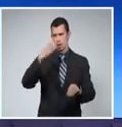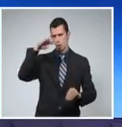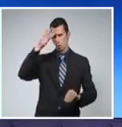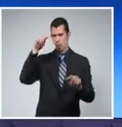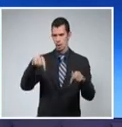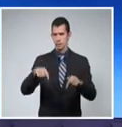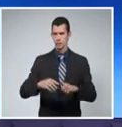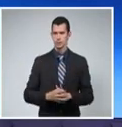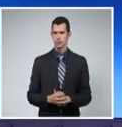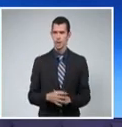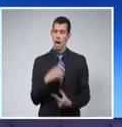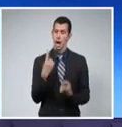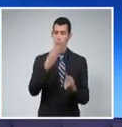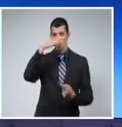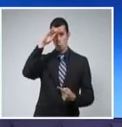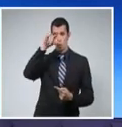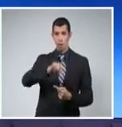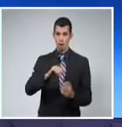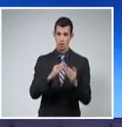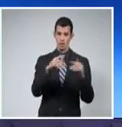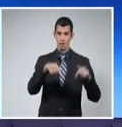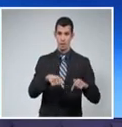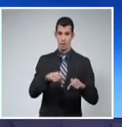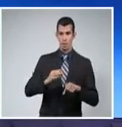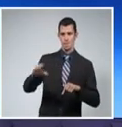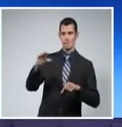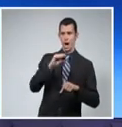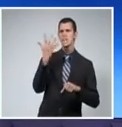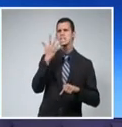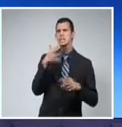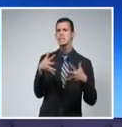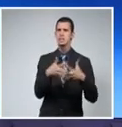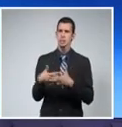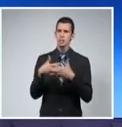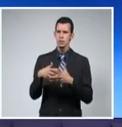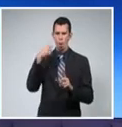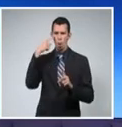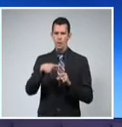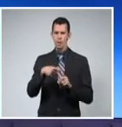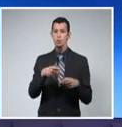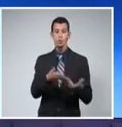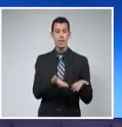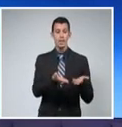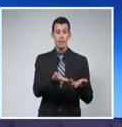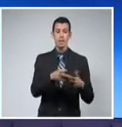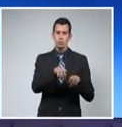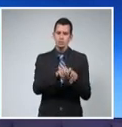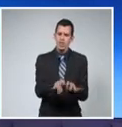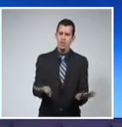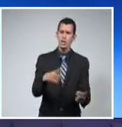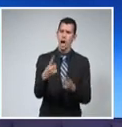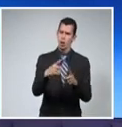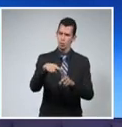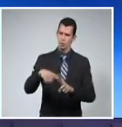de ese dinero, dinero entregado por el gobierno de Estados Unidos, sobre todo durante los años 2018